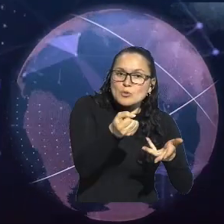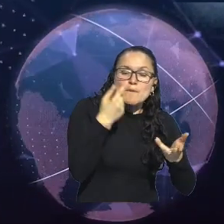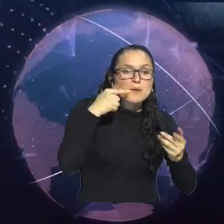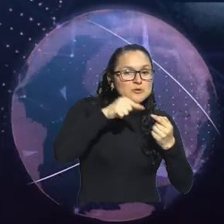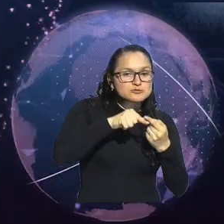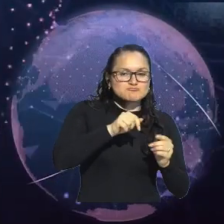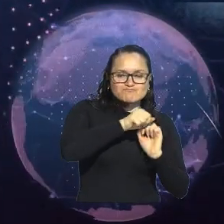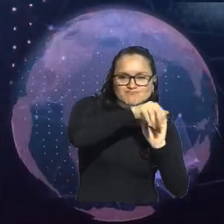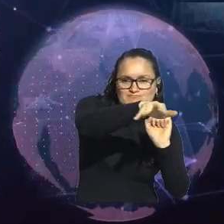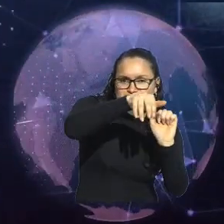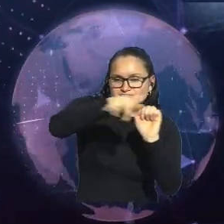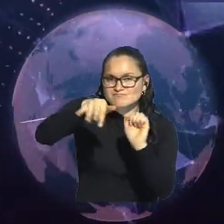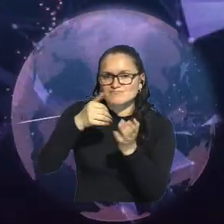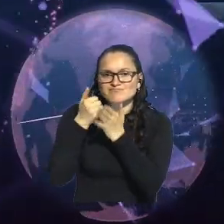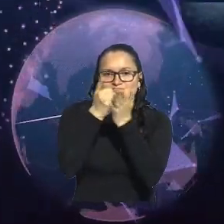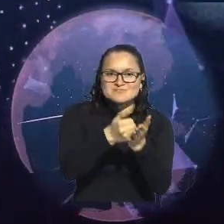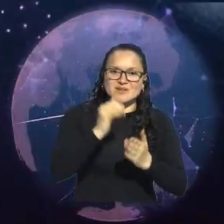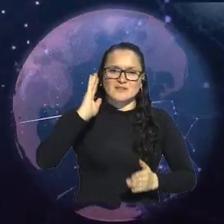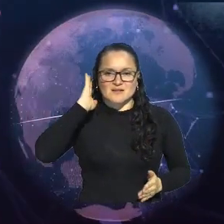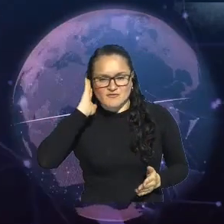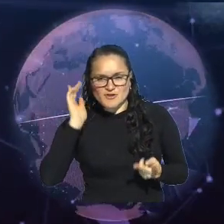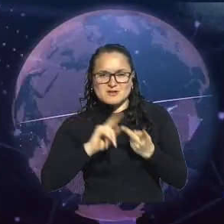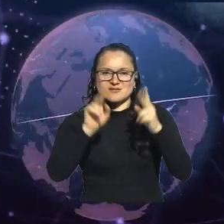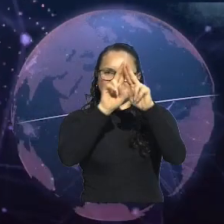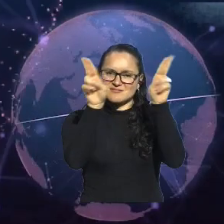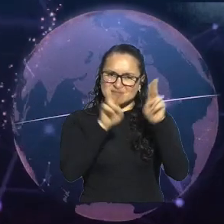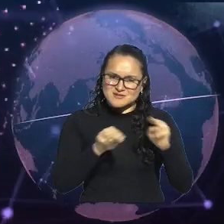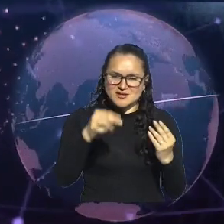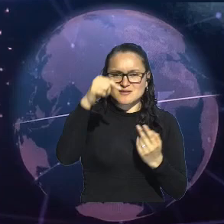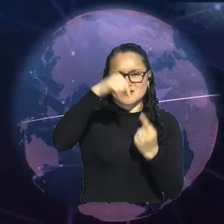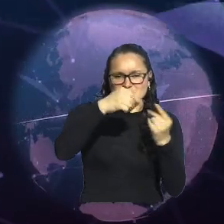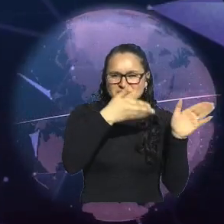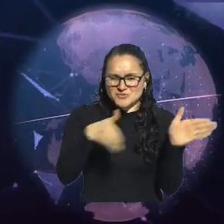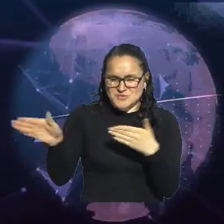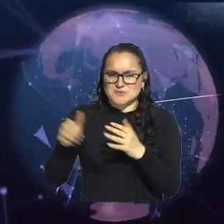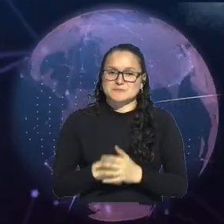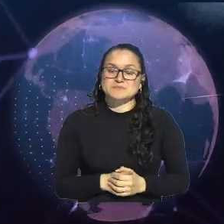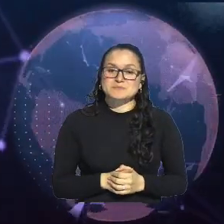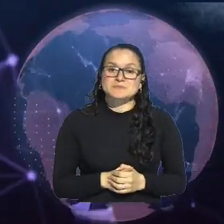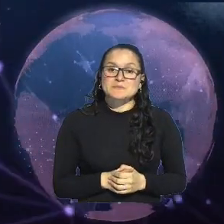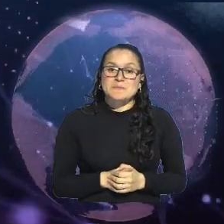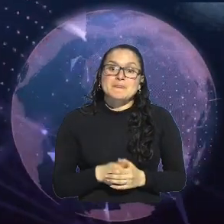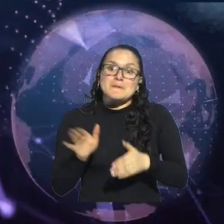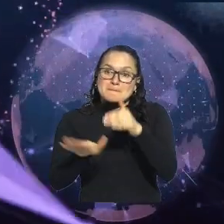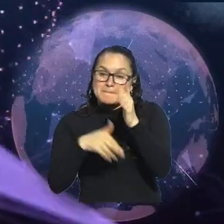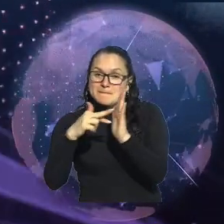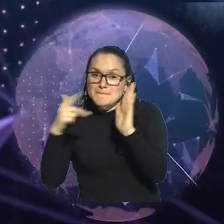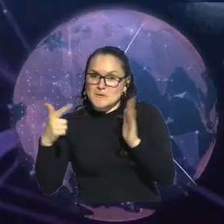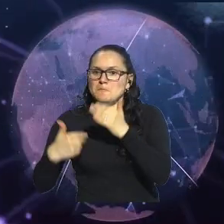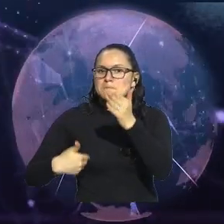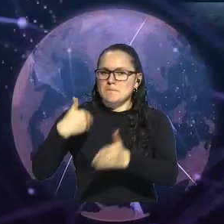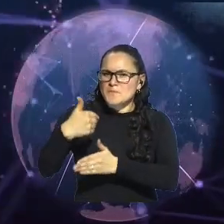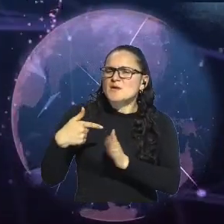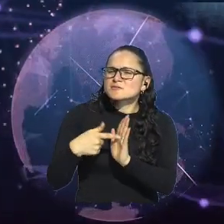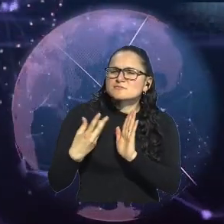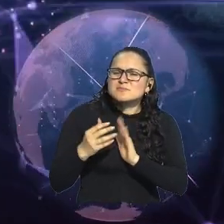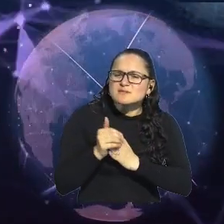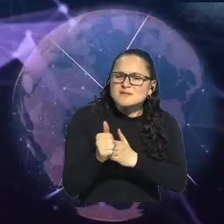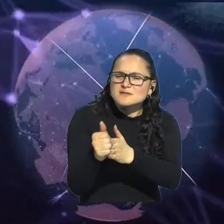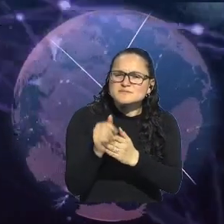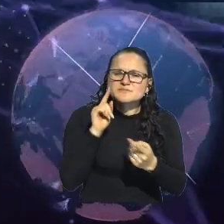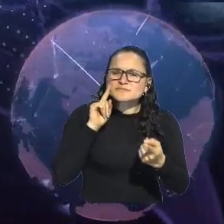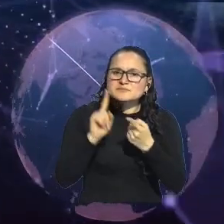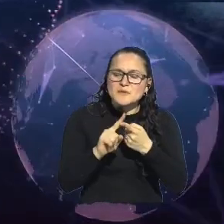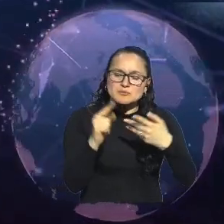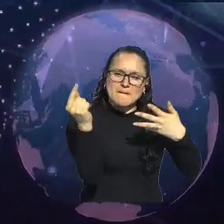telefonía internet móvil a través de los programas que dicho ministerio adelanta la nueva guía contiene una caracterización de los